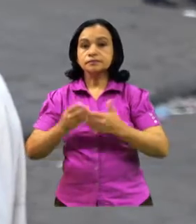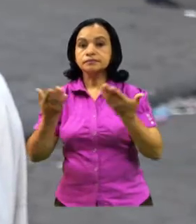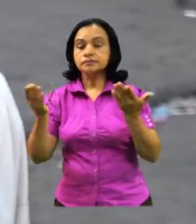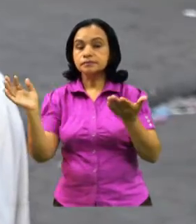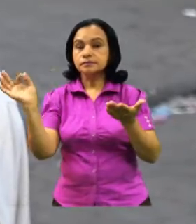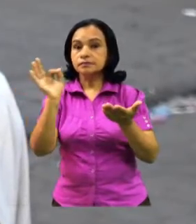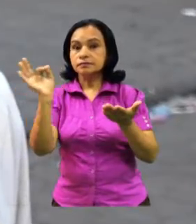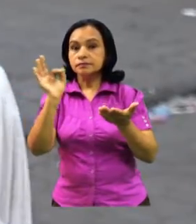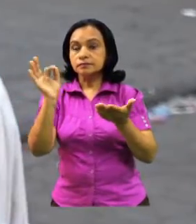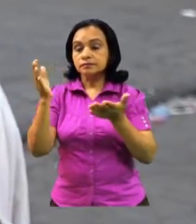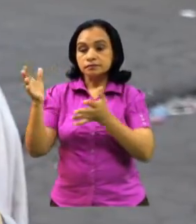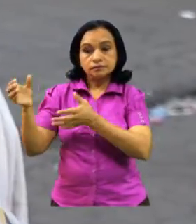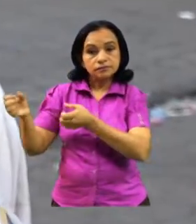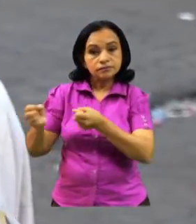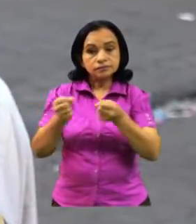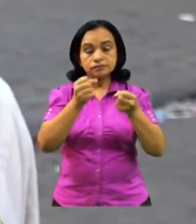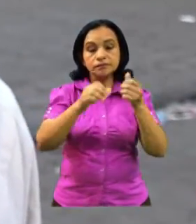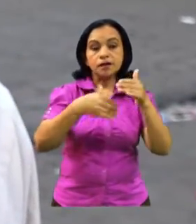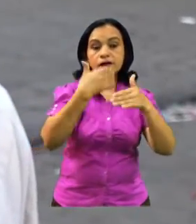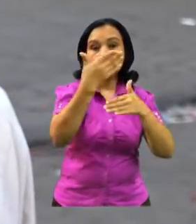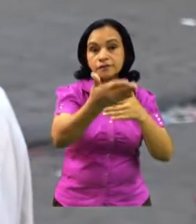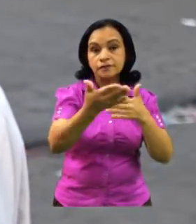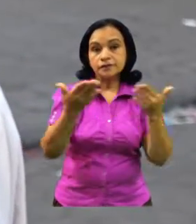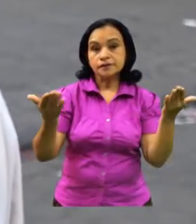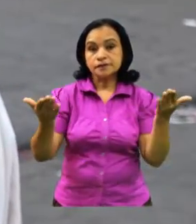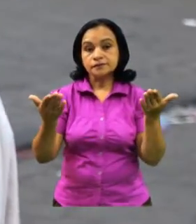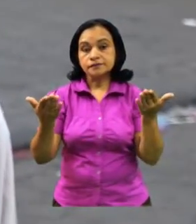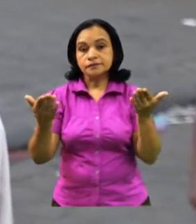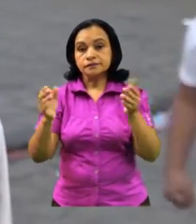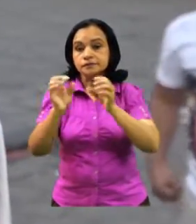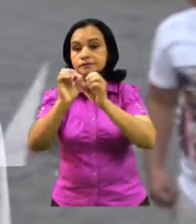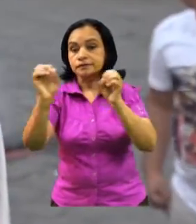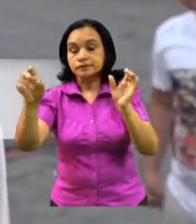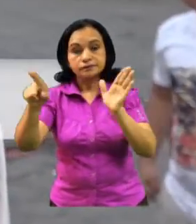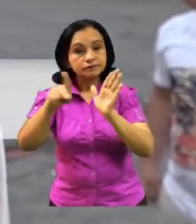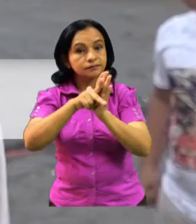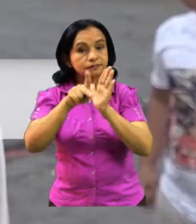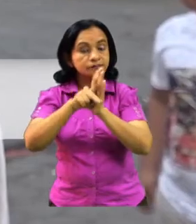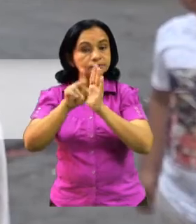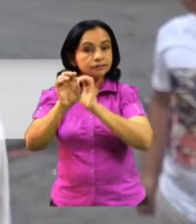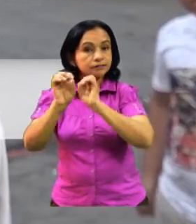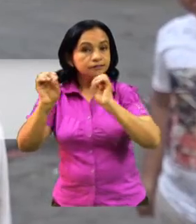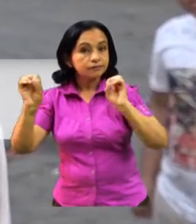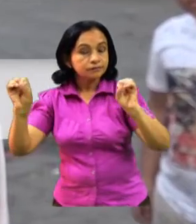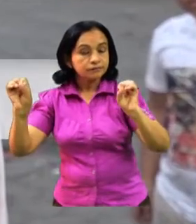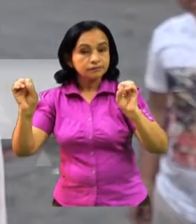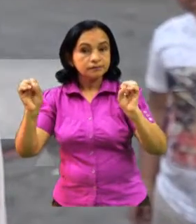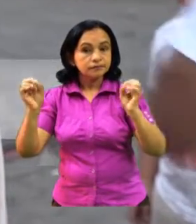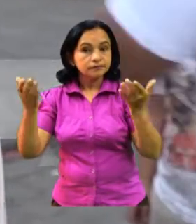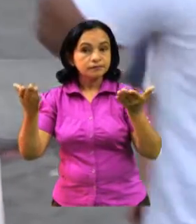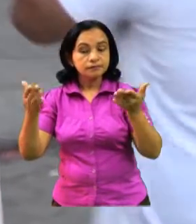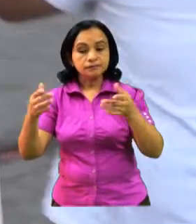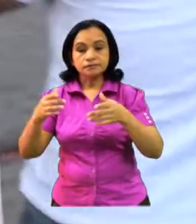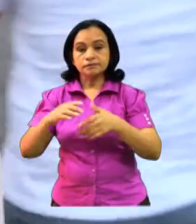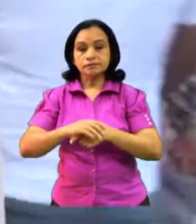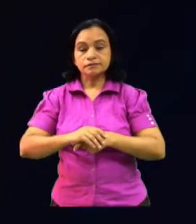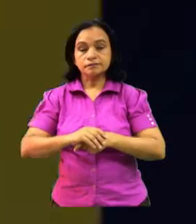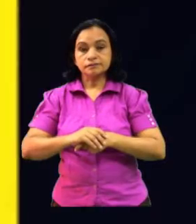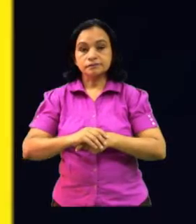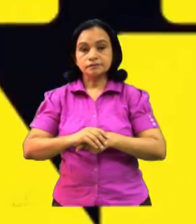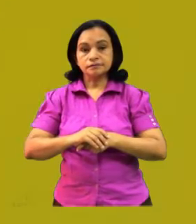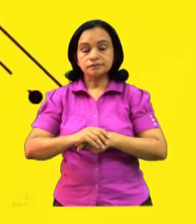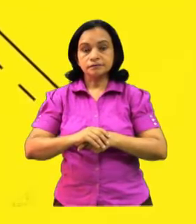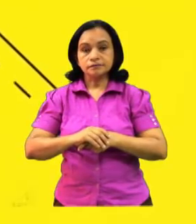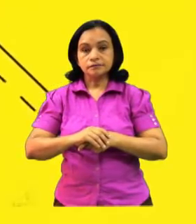Buscaría la forma cómo salir y sacarlo afuera, donde no haya peligro, donde no haya postes de luz, energía.